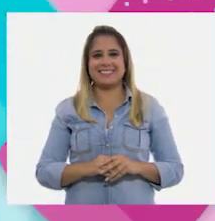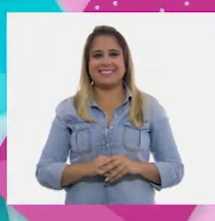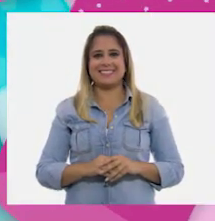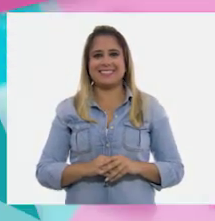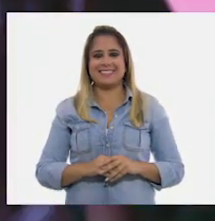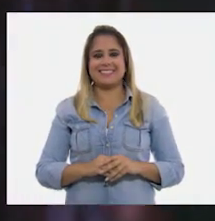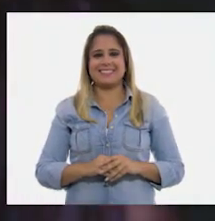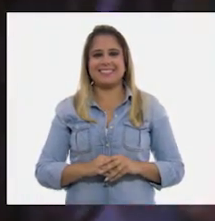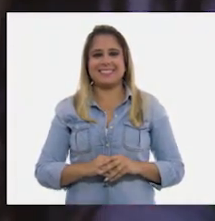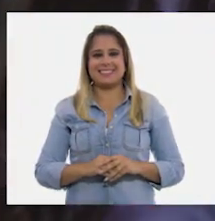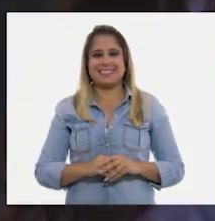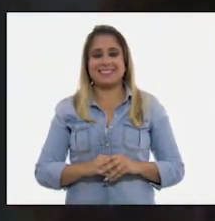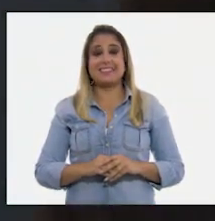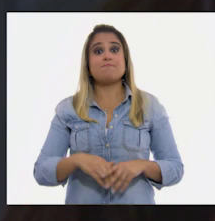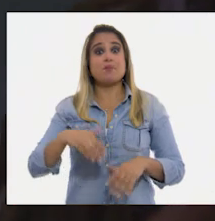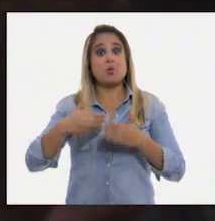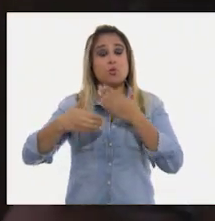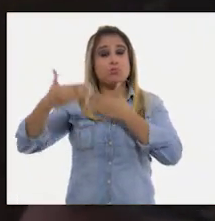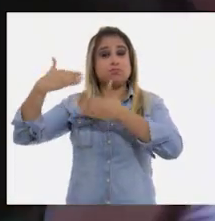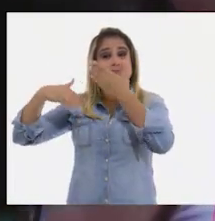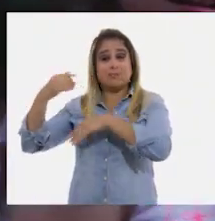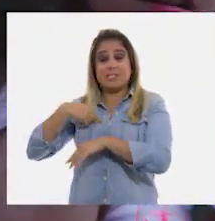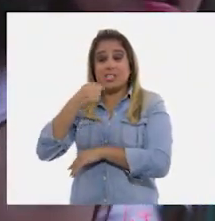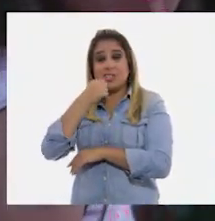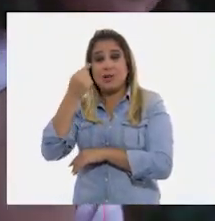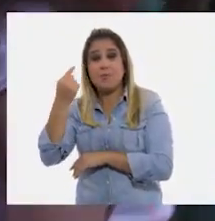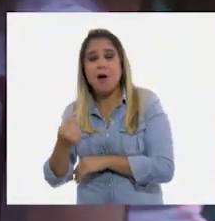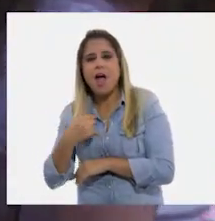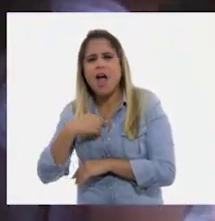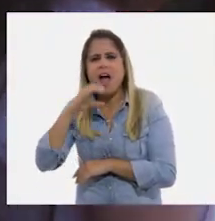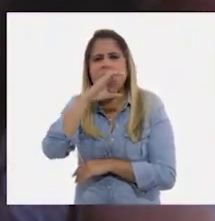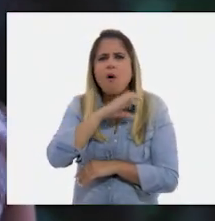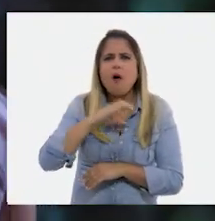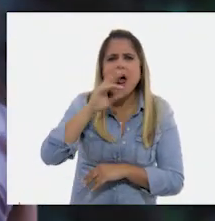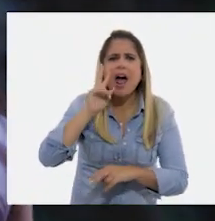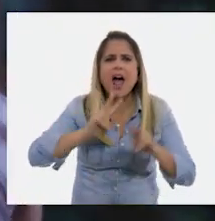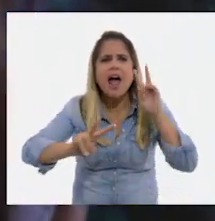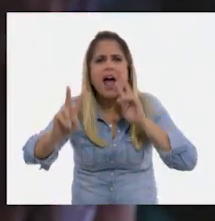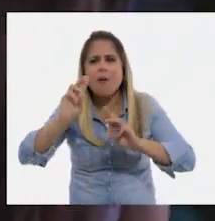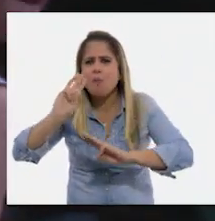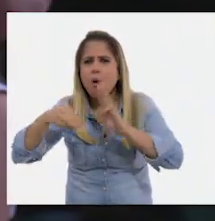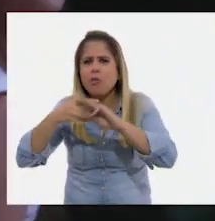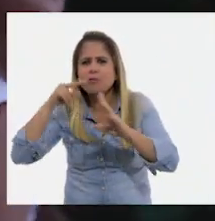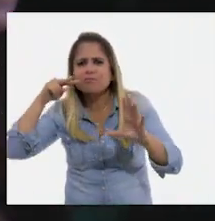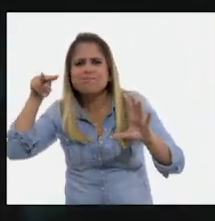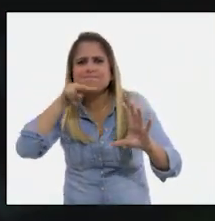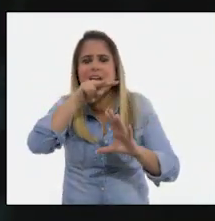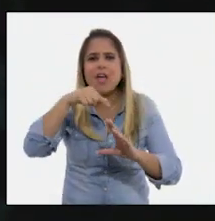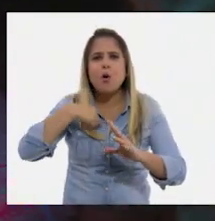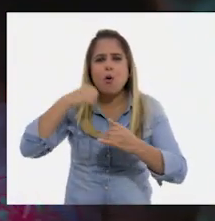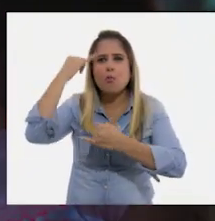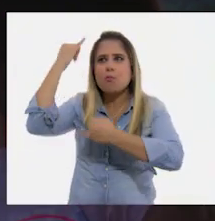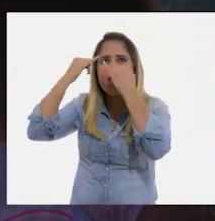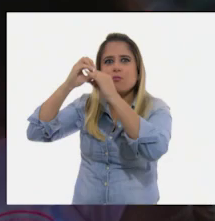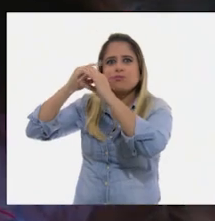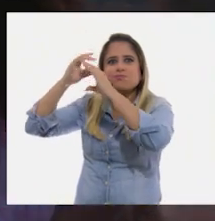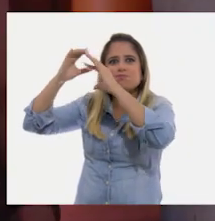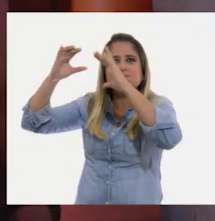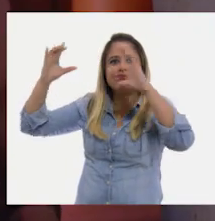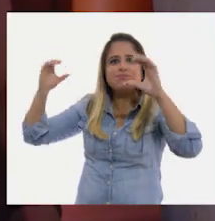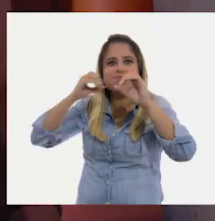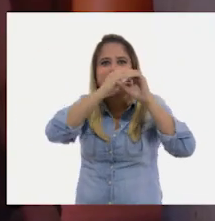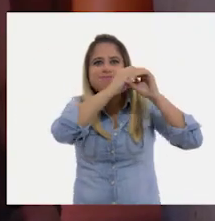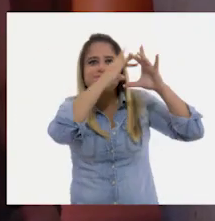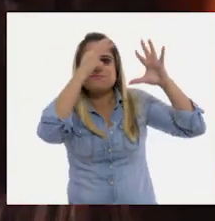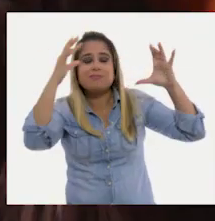Adiós. Cuando era pequeña, la curiosidad por explorar siempre llevaba mi imaginación muy lejos.